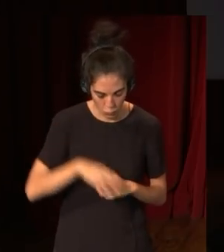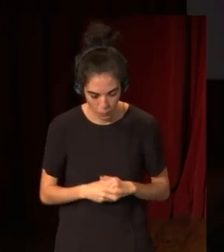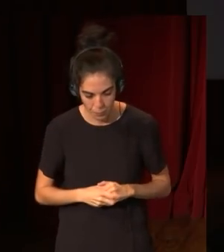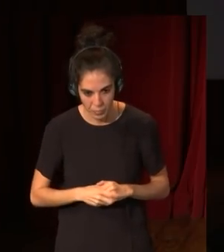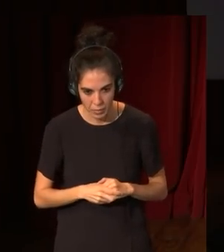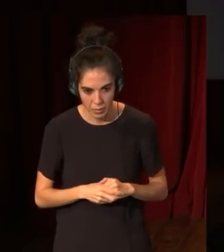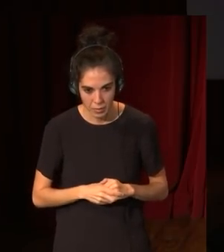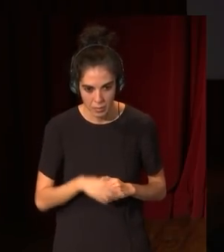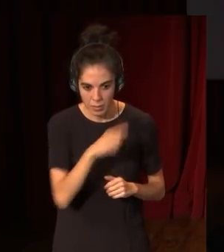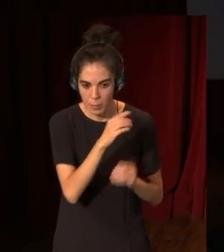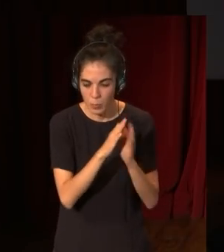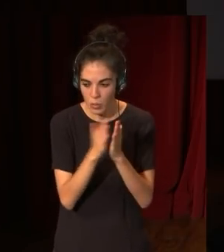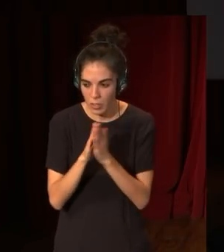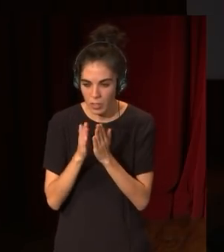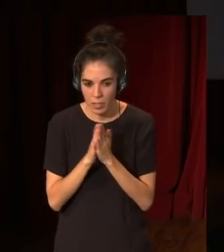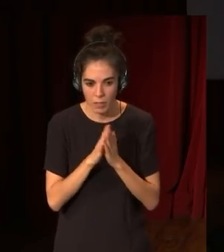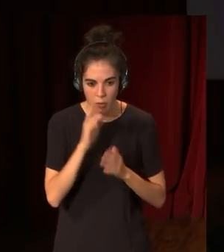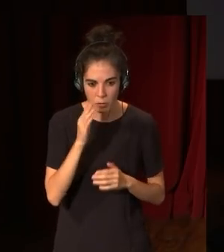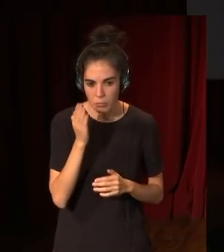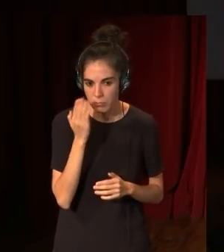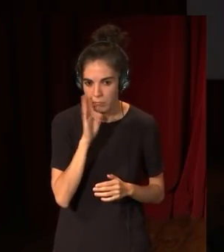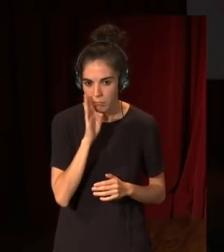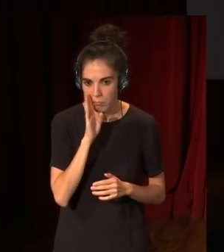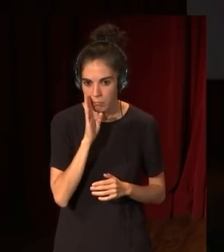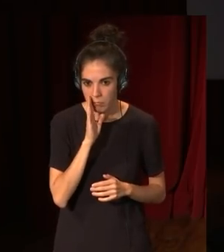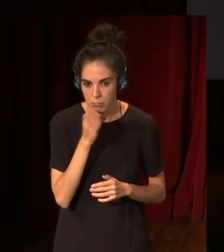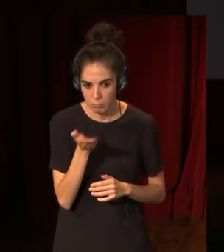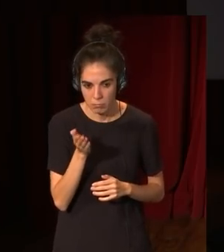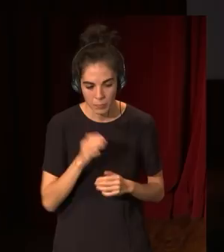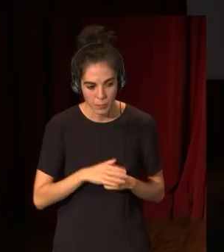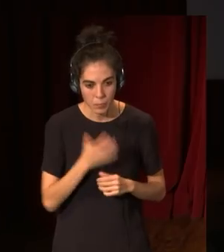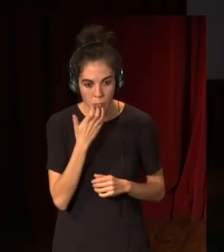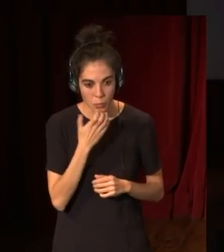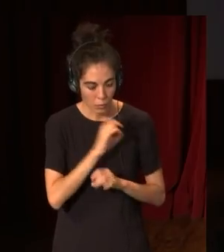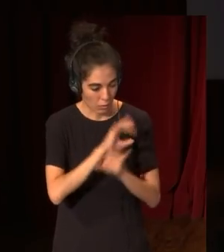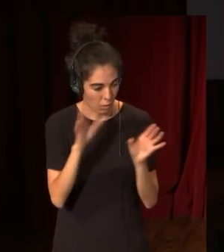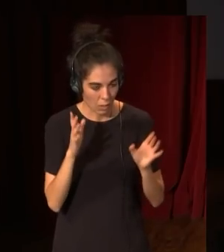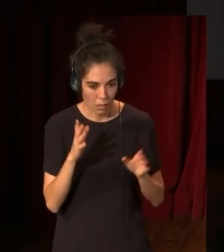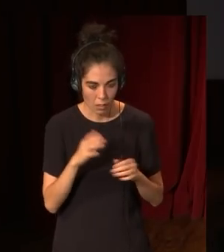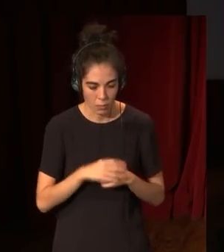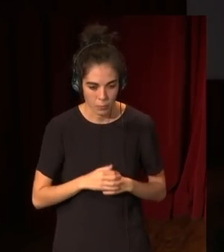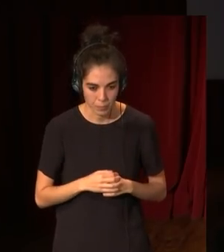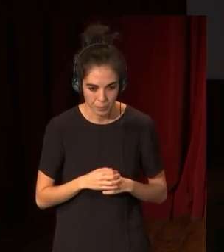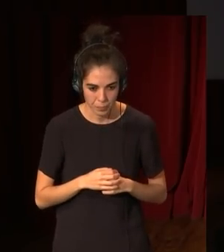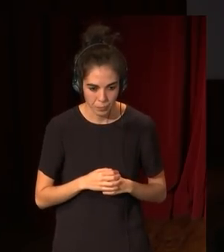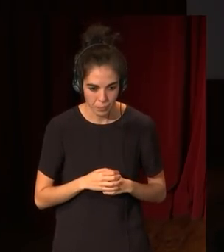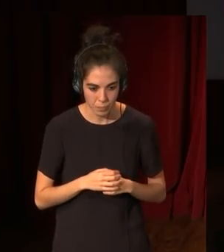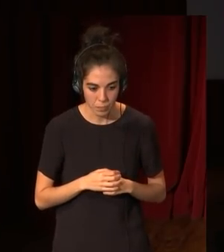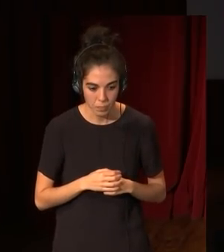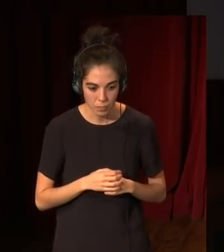los libros que antes la señalaba y podemos ver claramente junto a otros instrumentos en este sentido